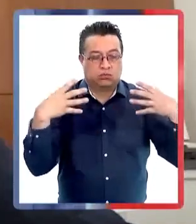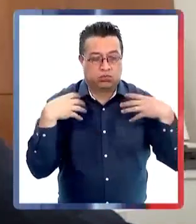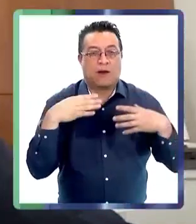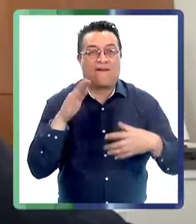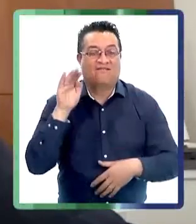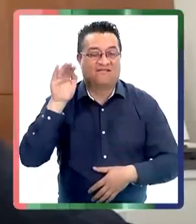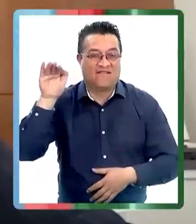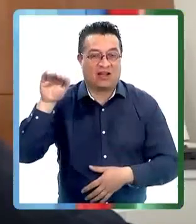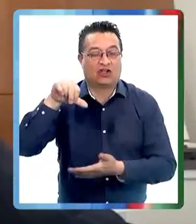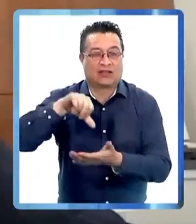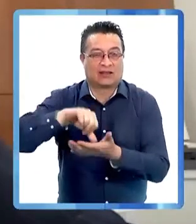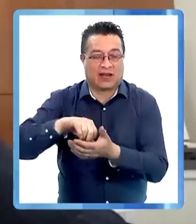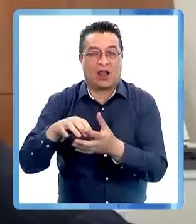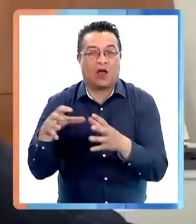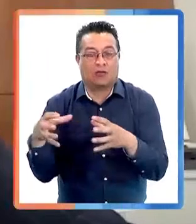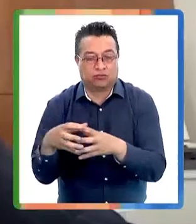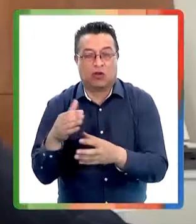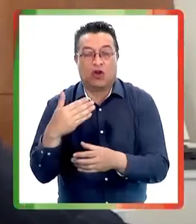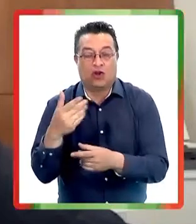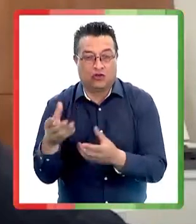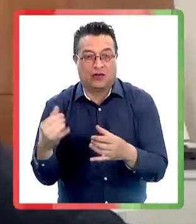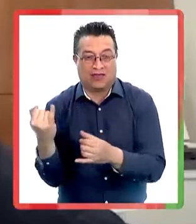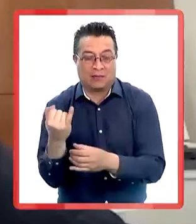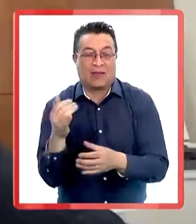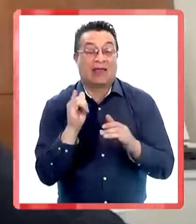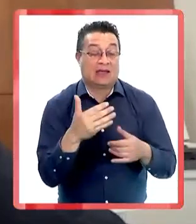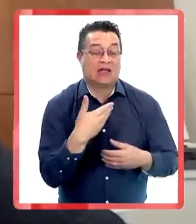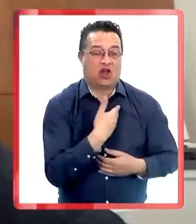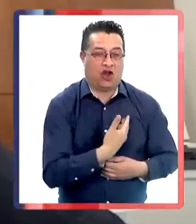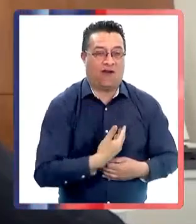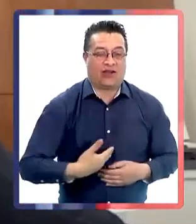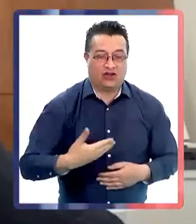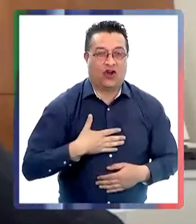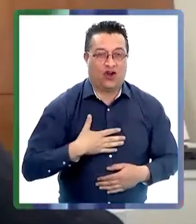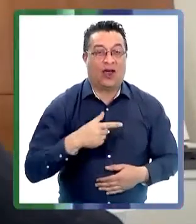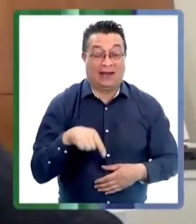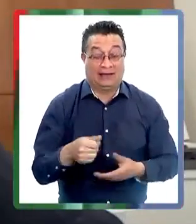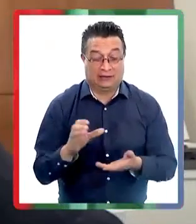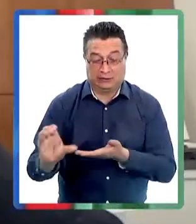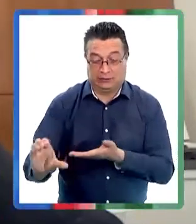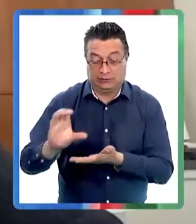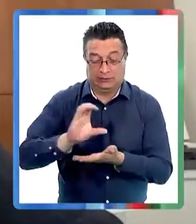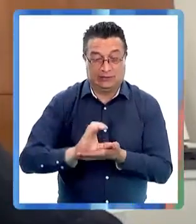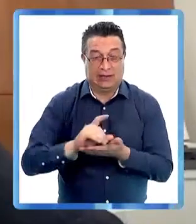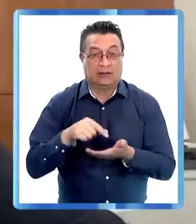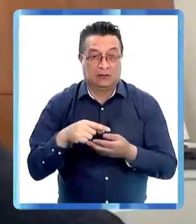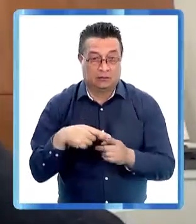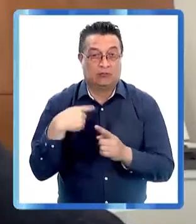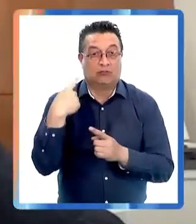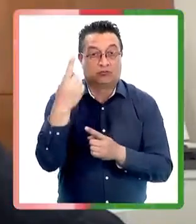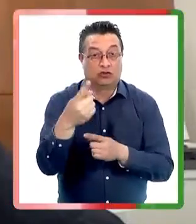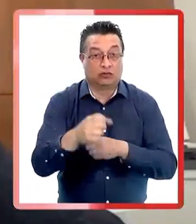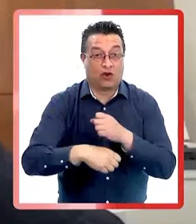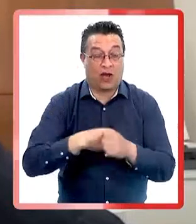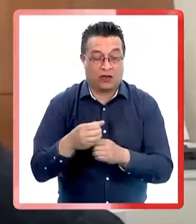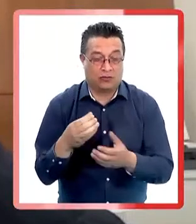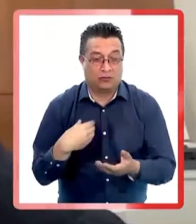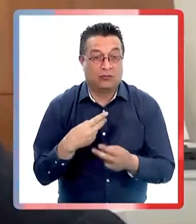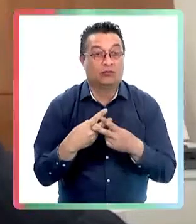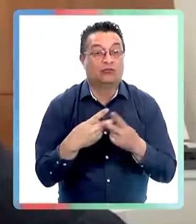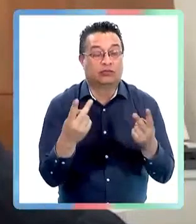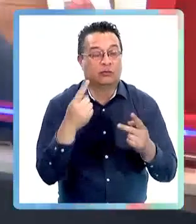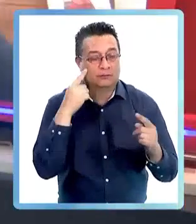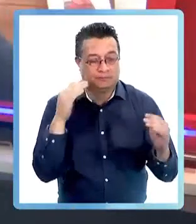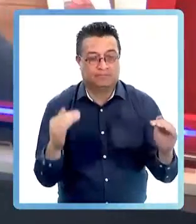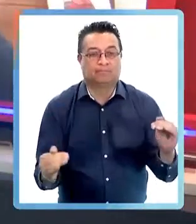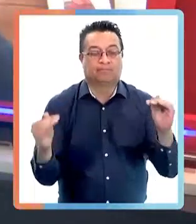Central como organismo autónomo, como también desde el propio gobierno, y por eso el presupuesto que queremos presentar para el próximo año